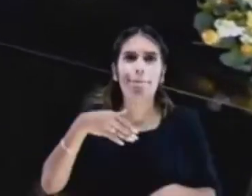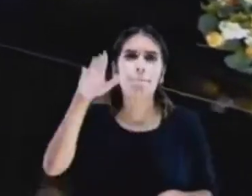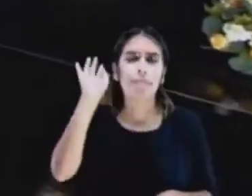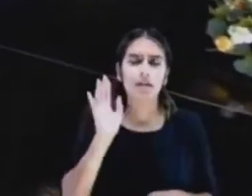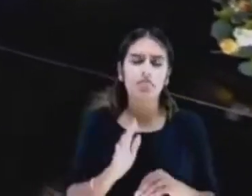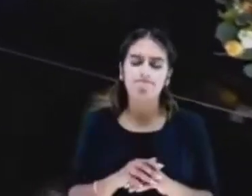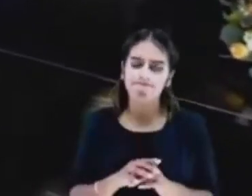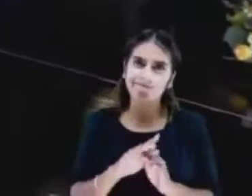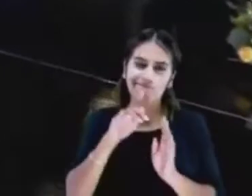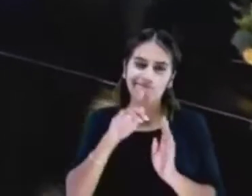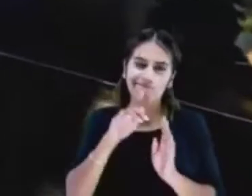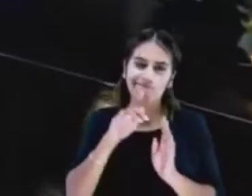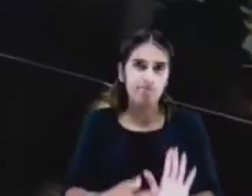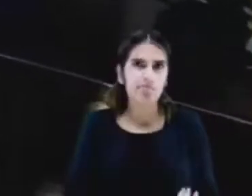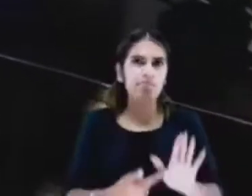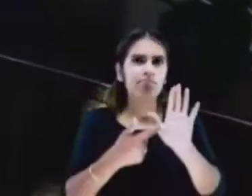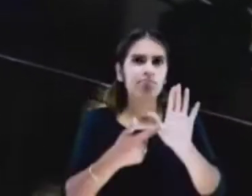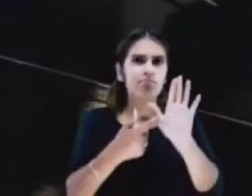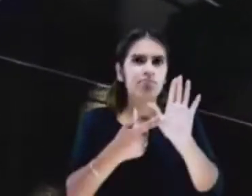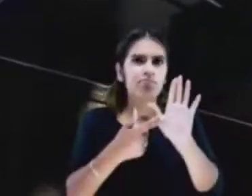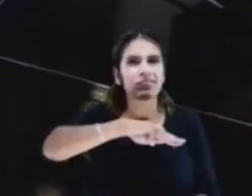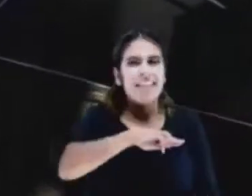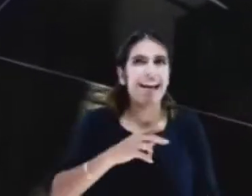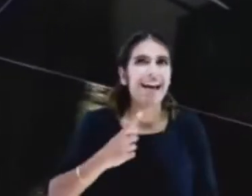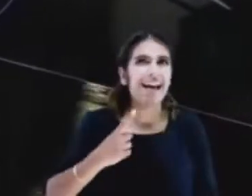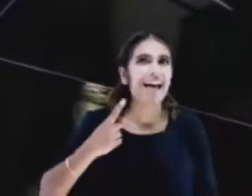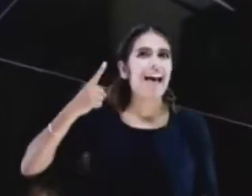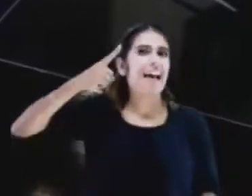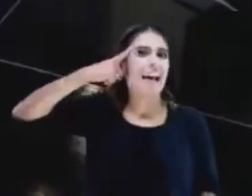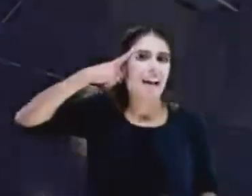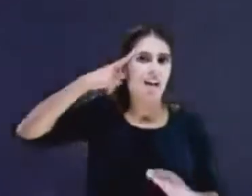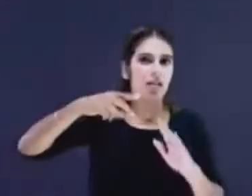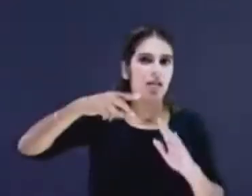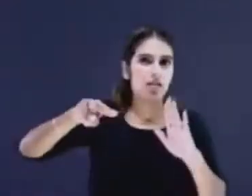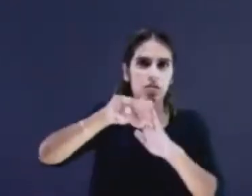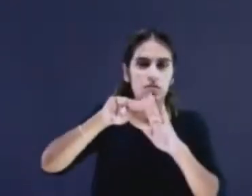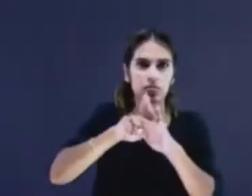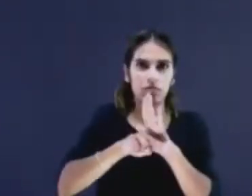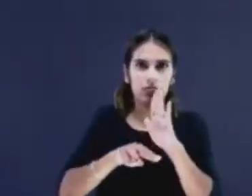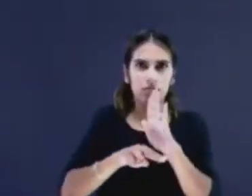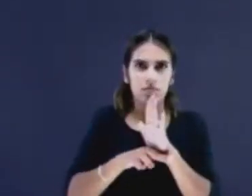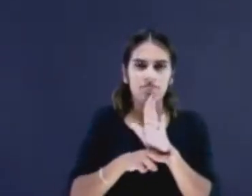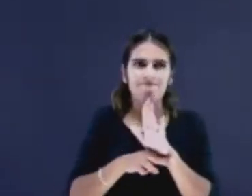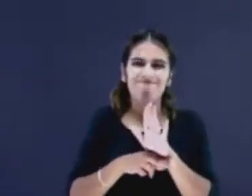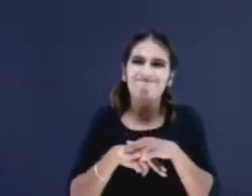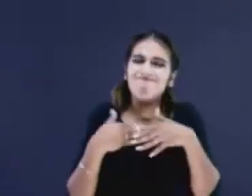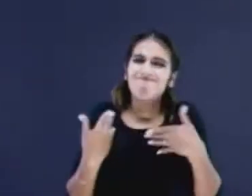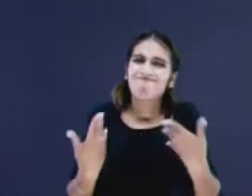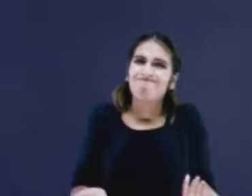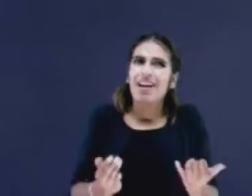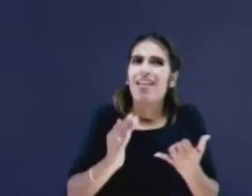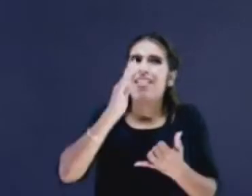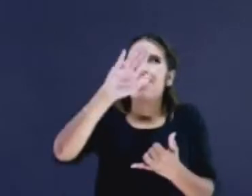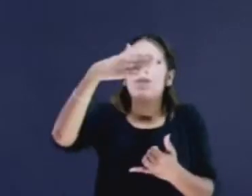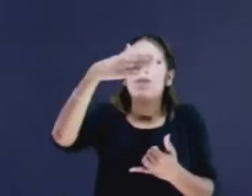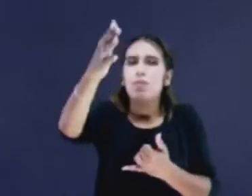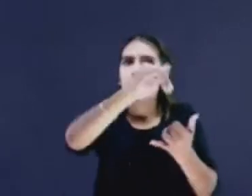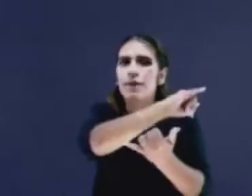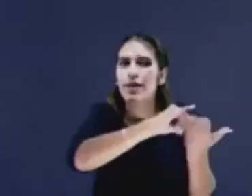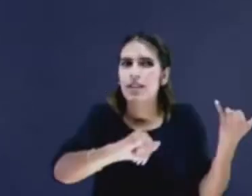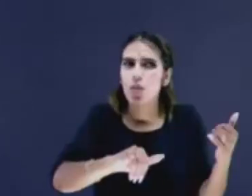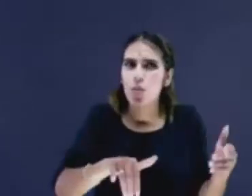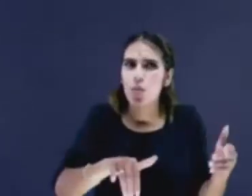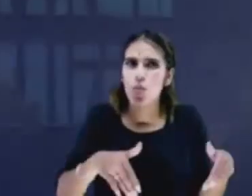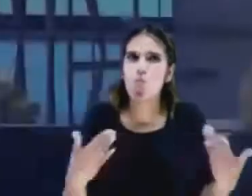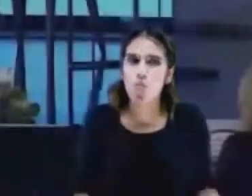nosotros creemos de la norma desde el punto de vista de su finalidad que es lo más importante para ser un criterio finalista